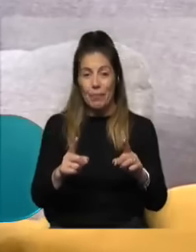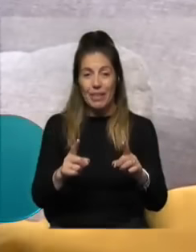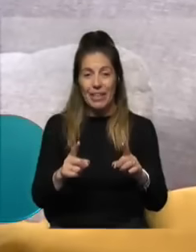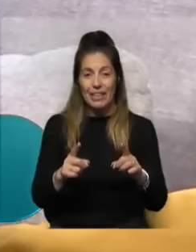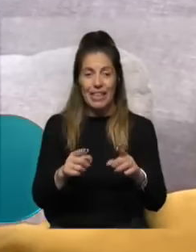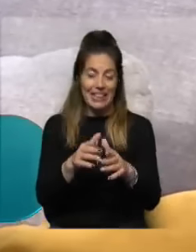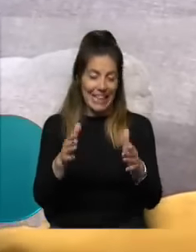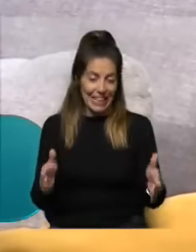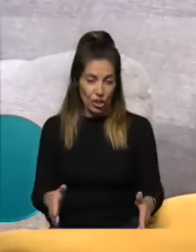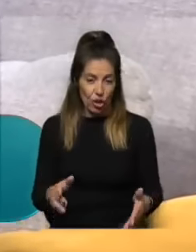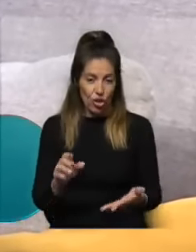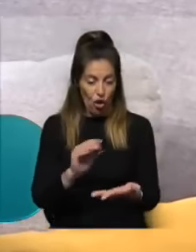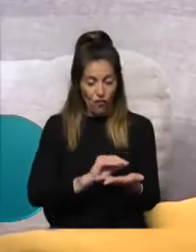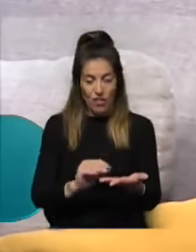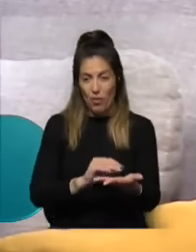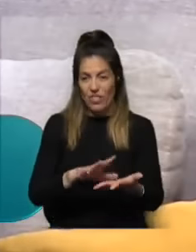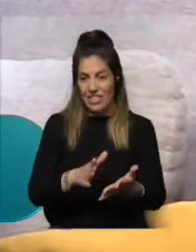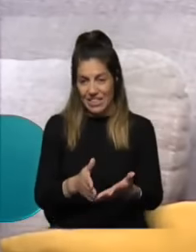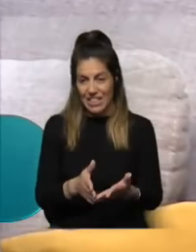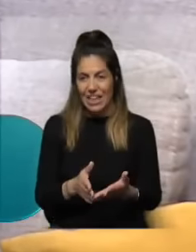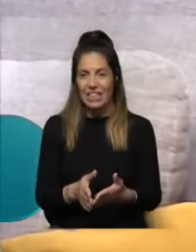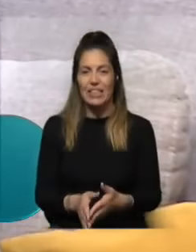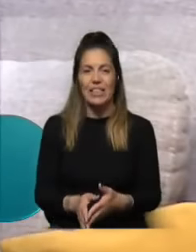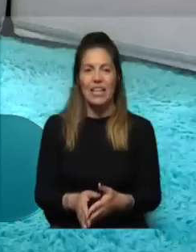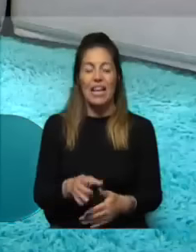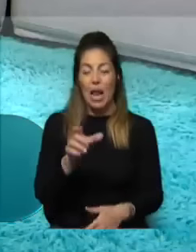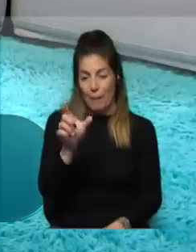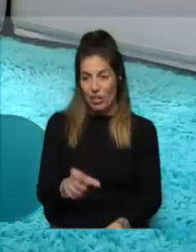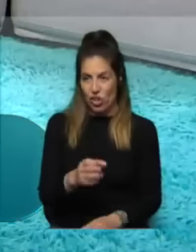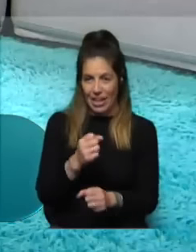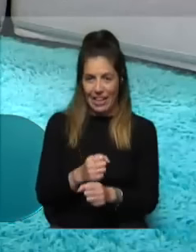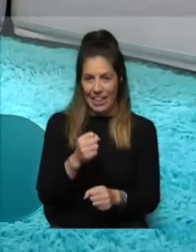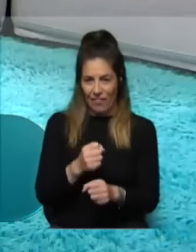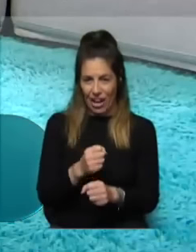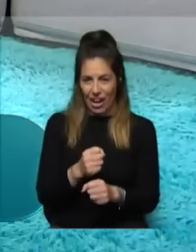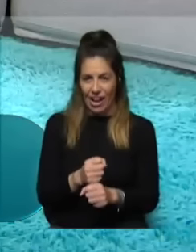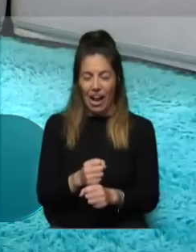hay unos escritoritos y cosas que... A ver, la gente que trabaja, que produce,